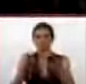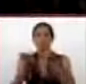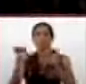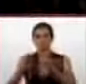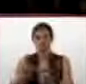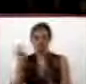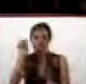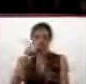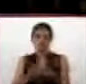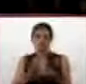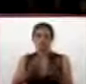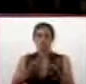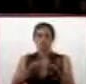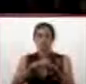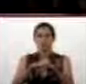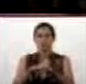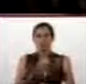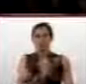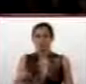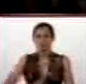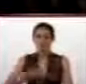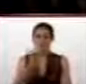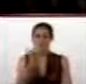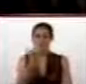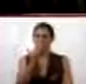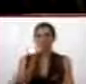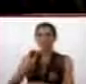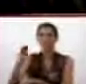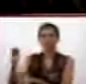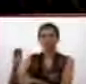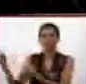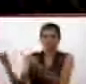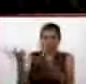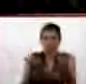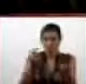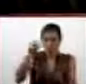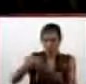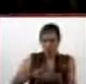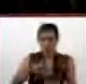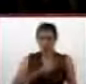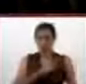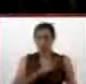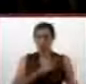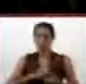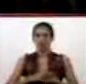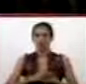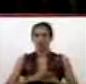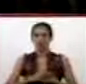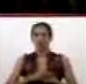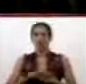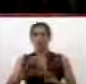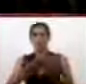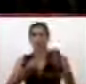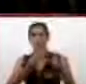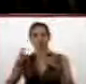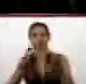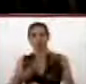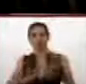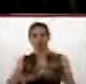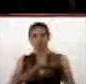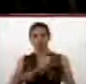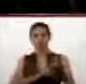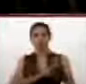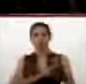invitación formulada por el presidente de la República Bolivariana de Venezuela, Nicolás Maduro, a los medios de comunicación social